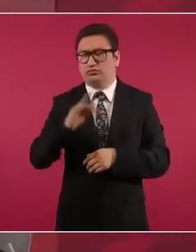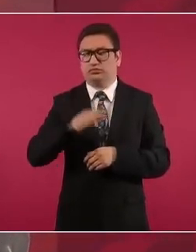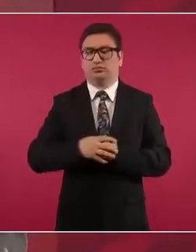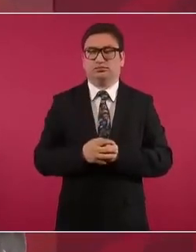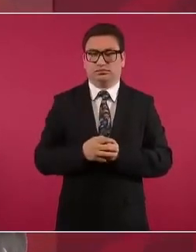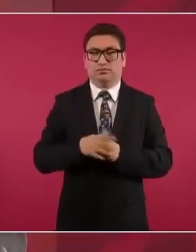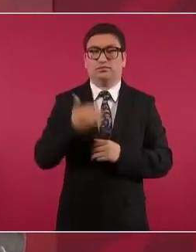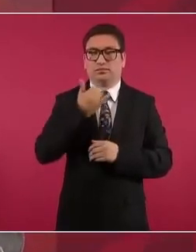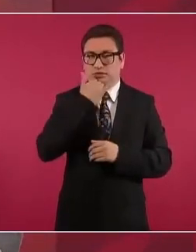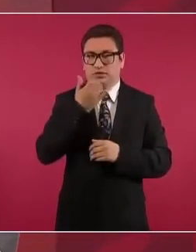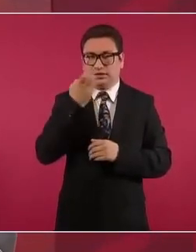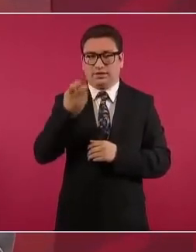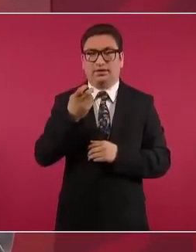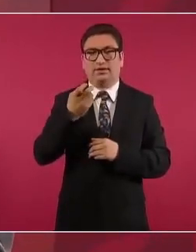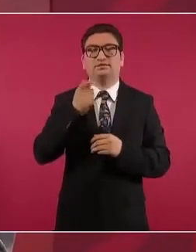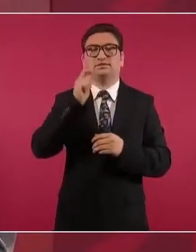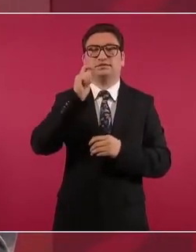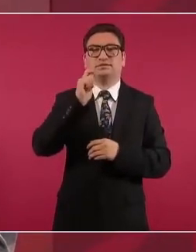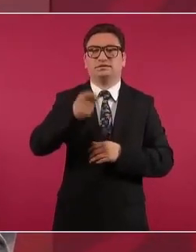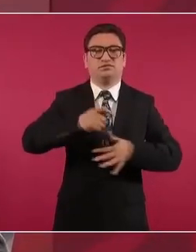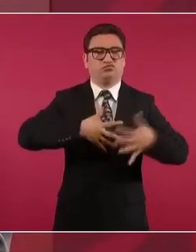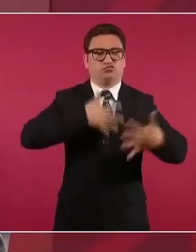Y esa es la no violencia.